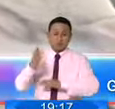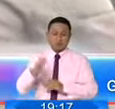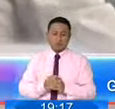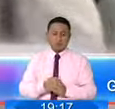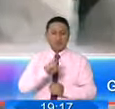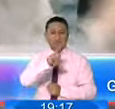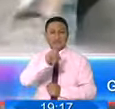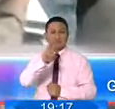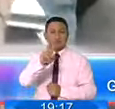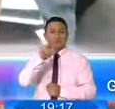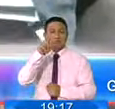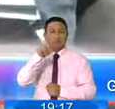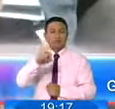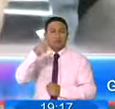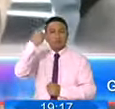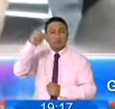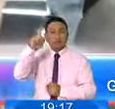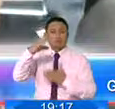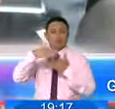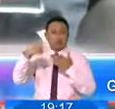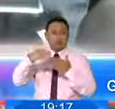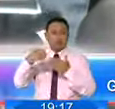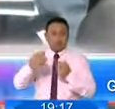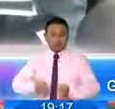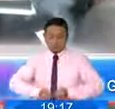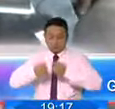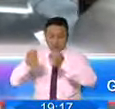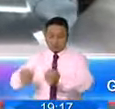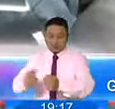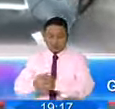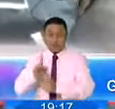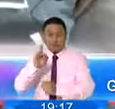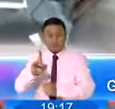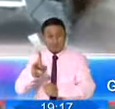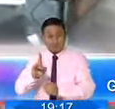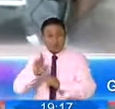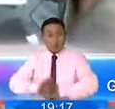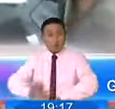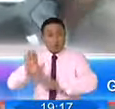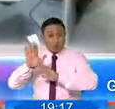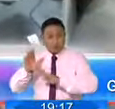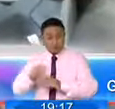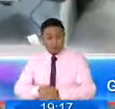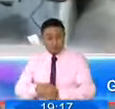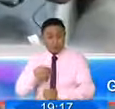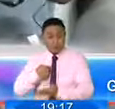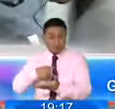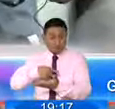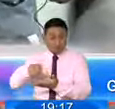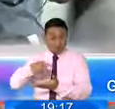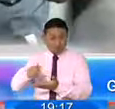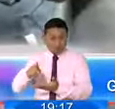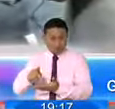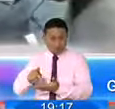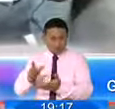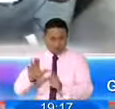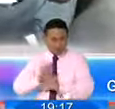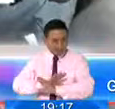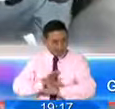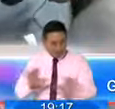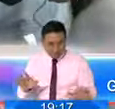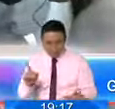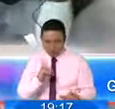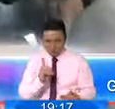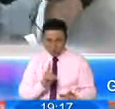de 22 mil millones de dólares a precio actual. Ojo, comprometido, no quiero decir que estamos pagando básicamente esos 22